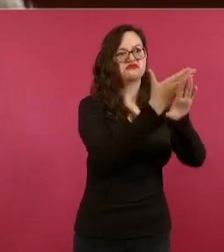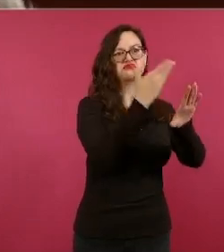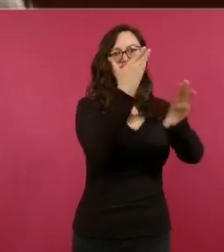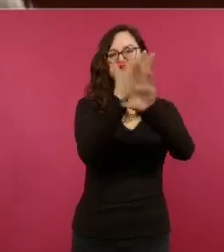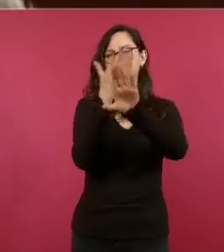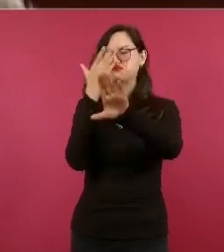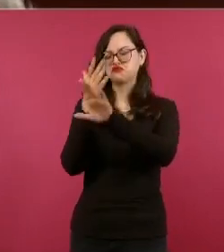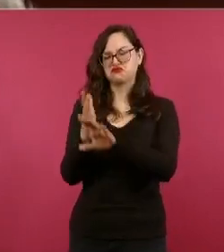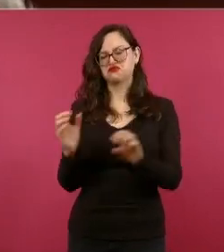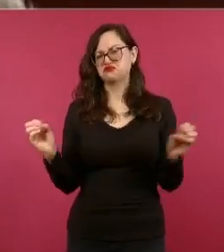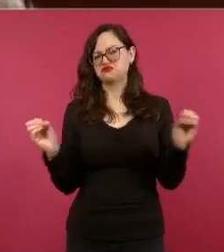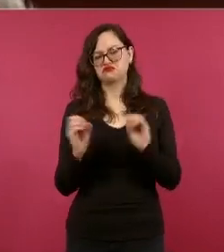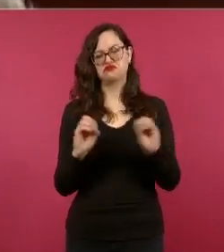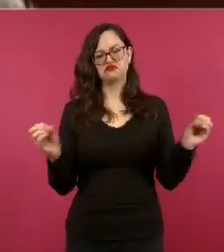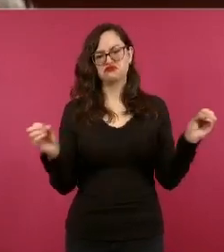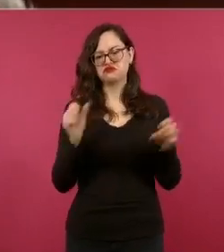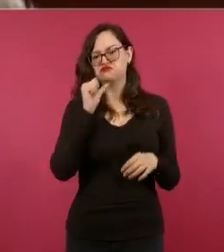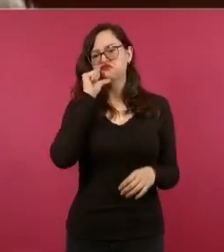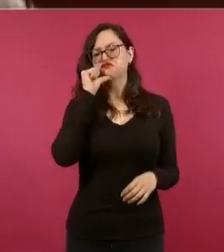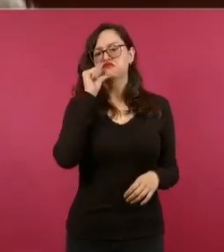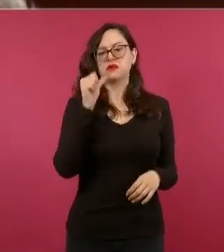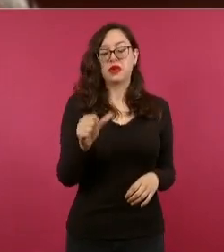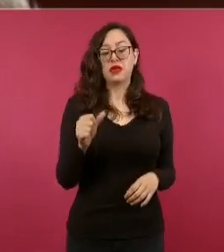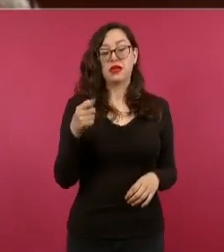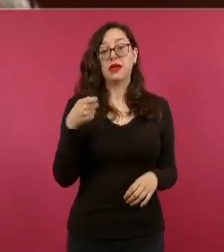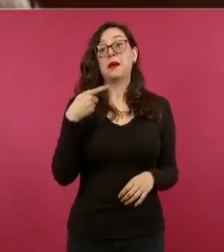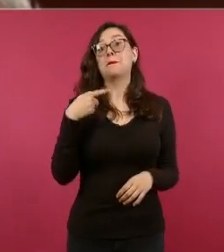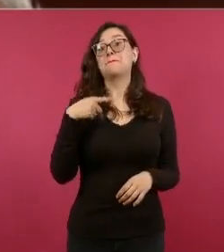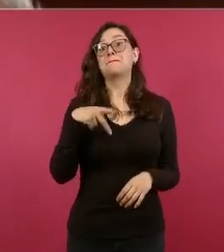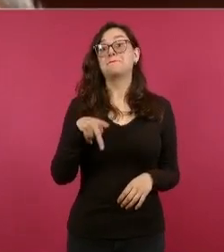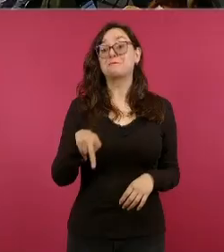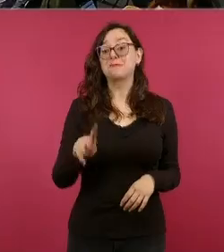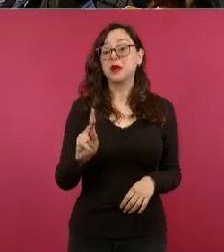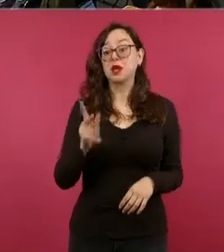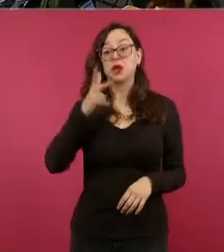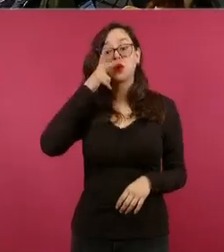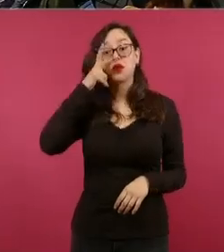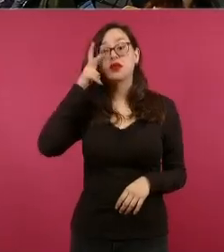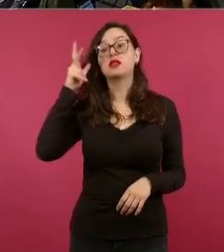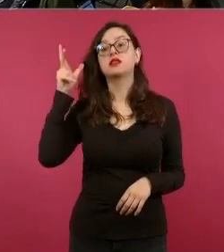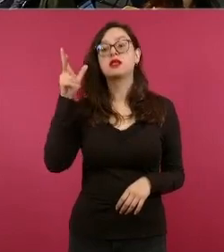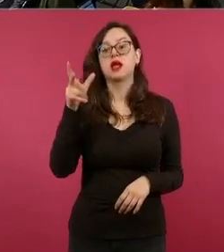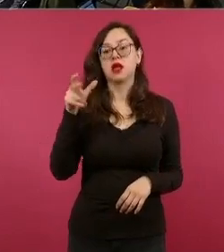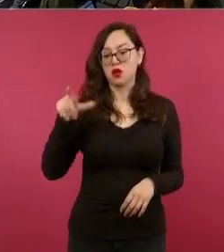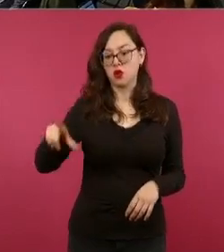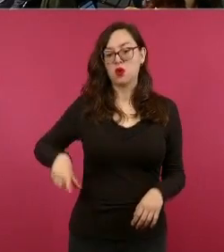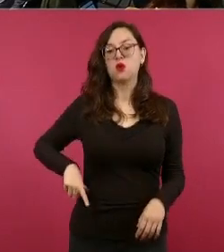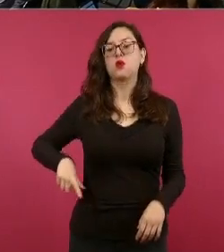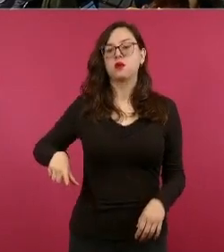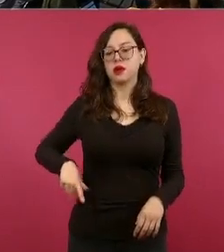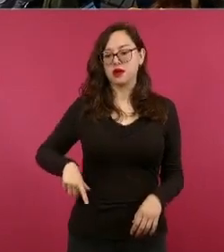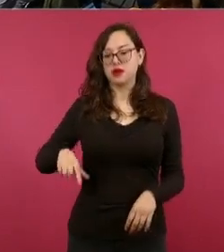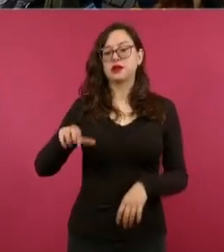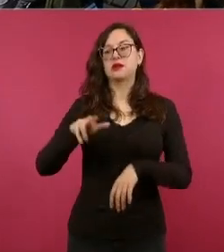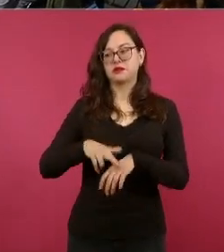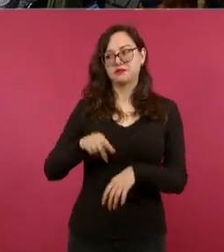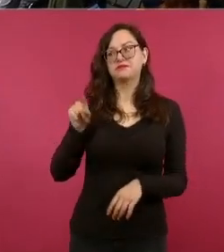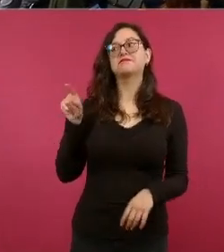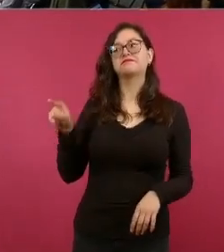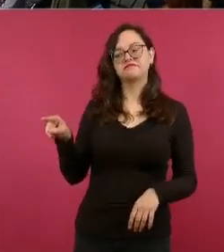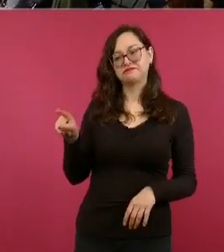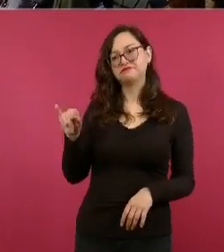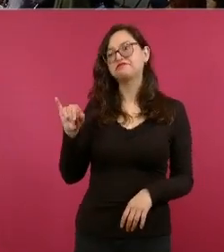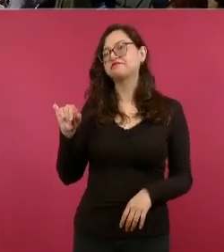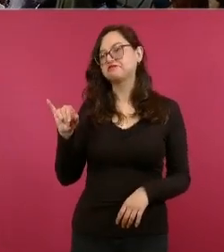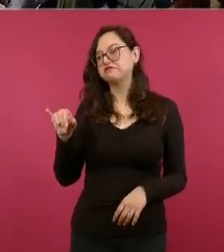sí se está haciendo una cacería de brujas y utilizando a la Procuraduría General de Justicia del Estado a fin de